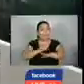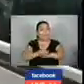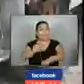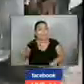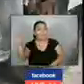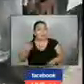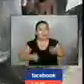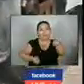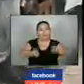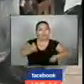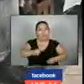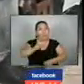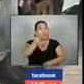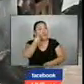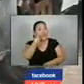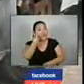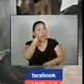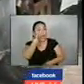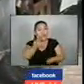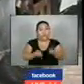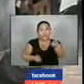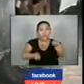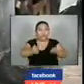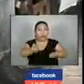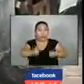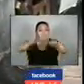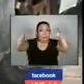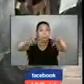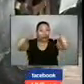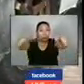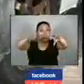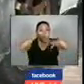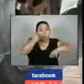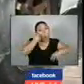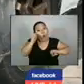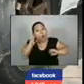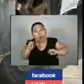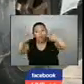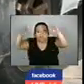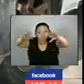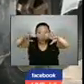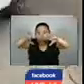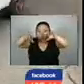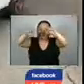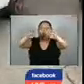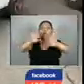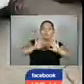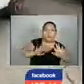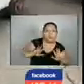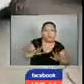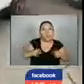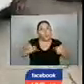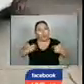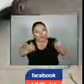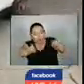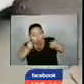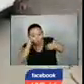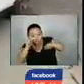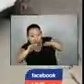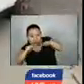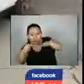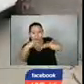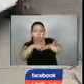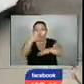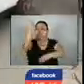los automovilistas tener precaución al momento de conducir bajo la lluvia o después de una tormenta, además de revisar su auto y respetar